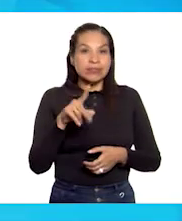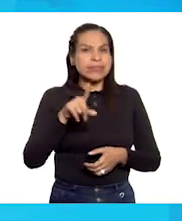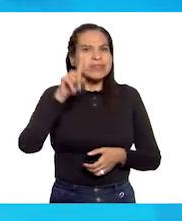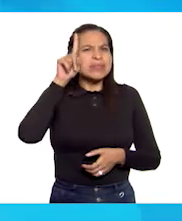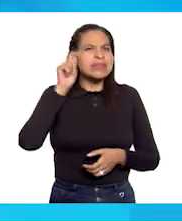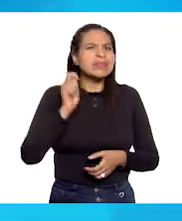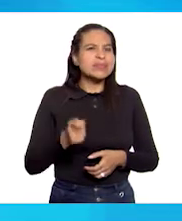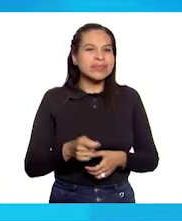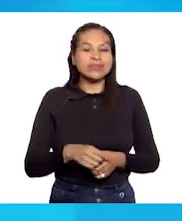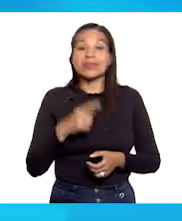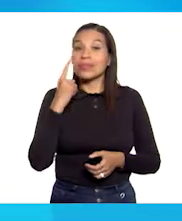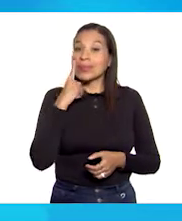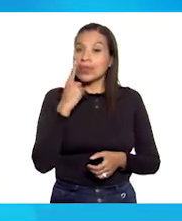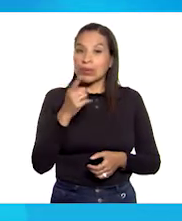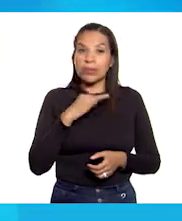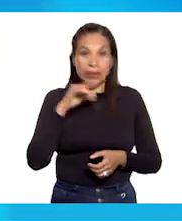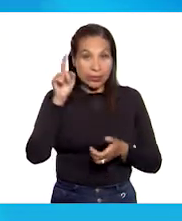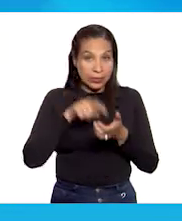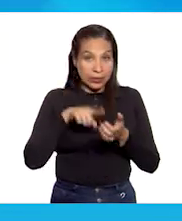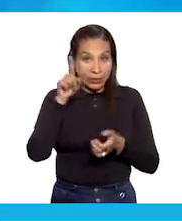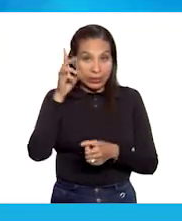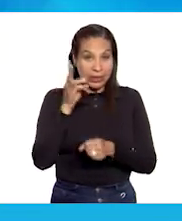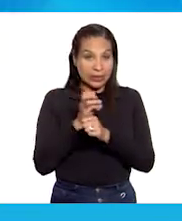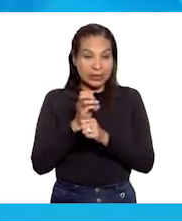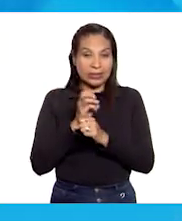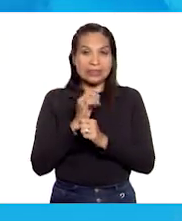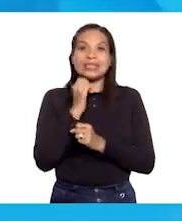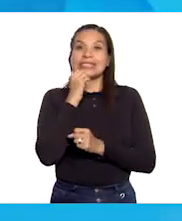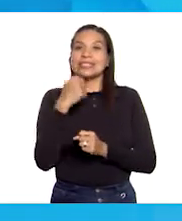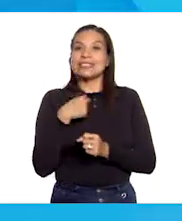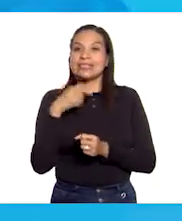allá arriba? Sí. Ay, ¿tú le picaste ahí al tercer piso?